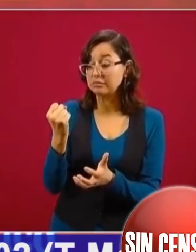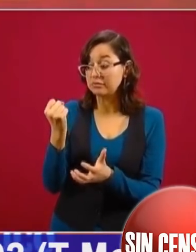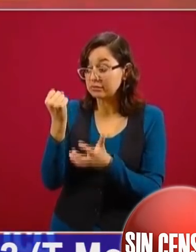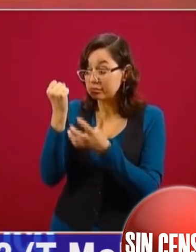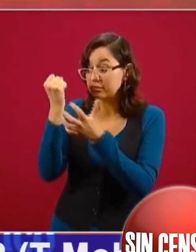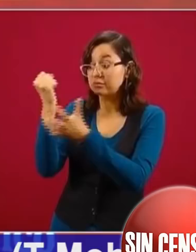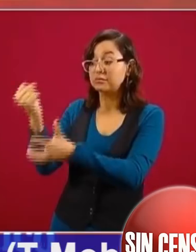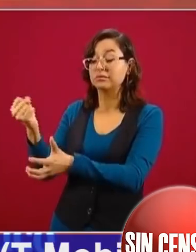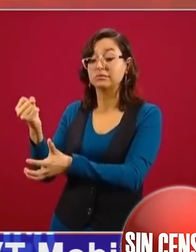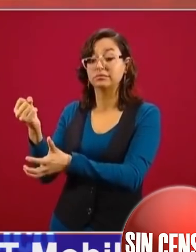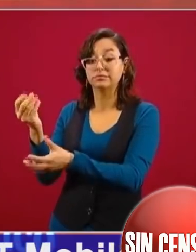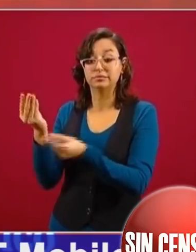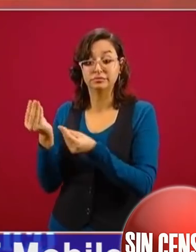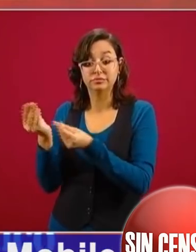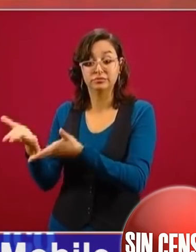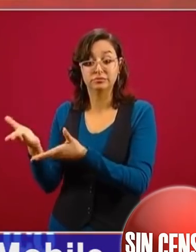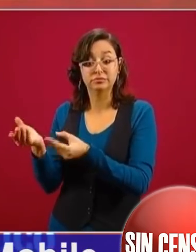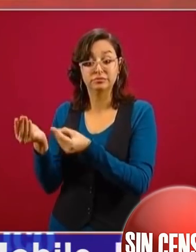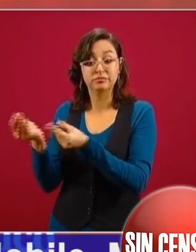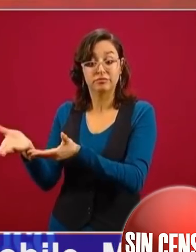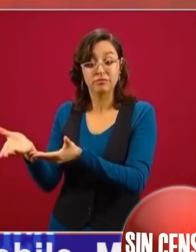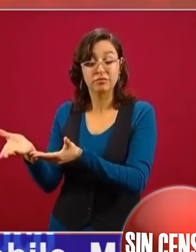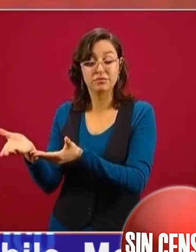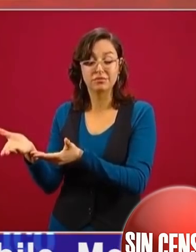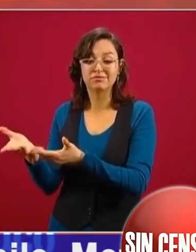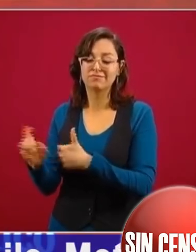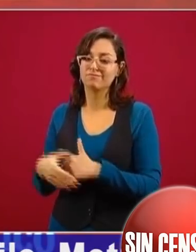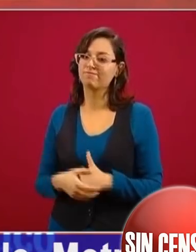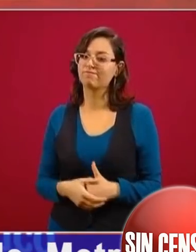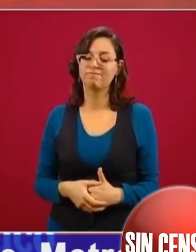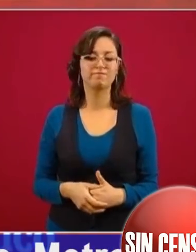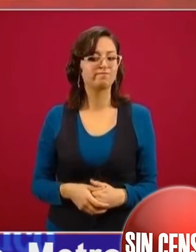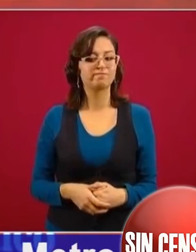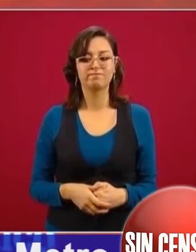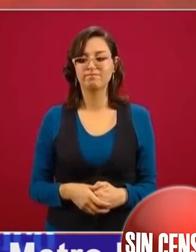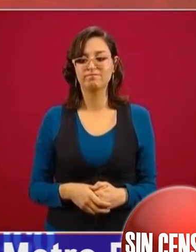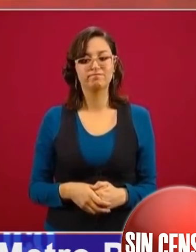quebradas. Lo que ha sucedido,